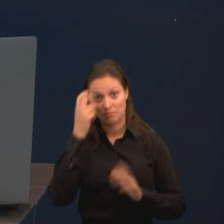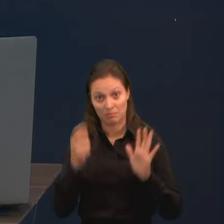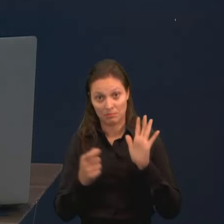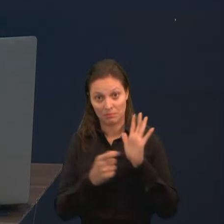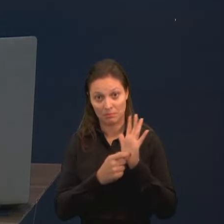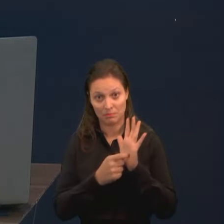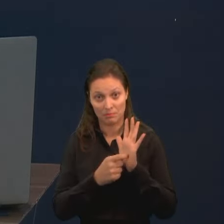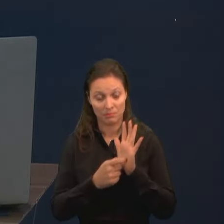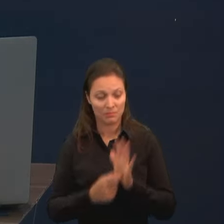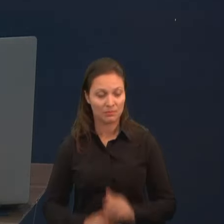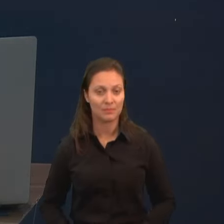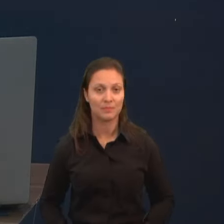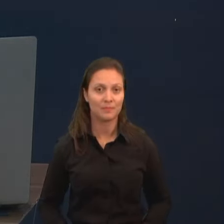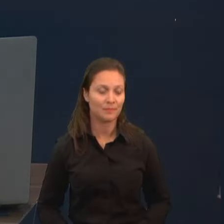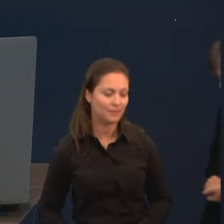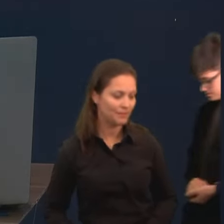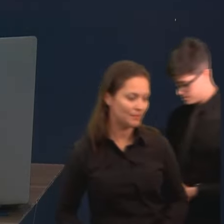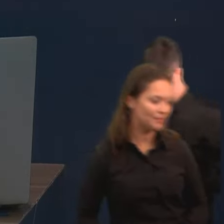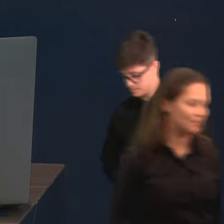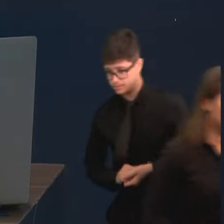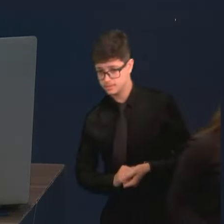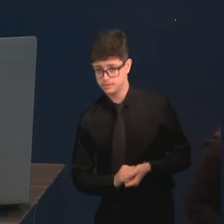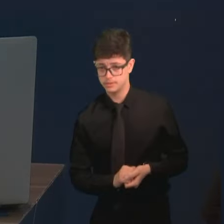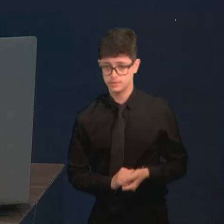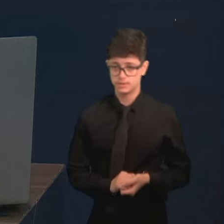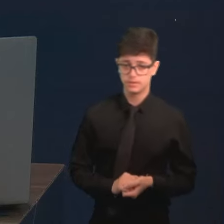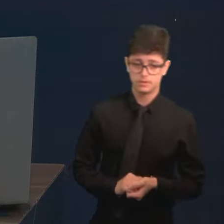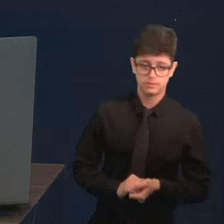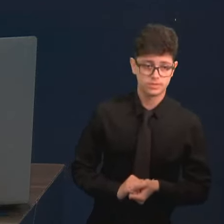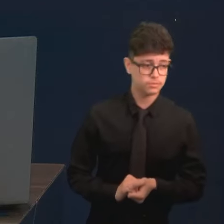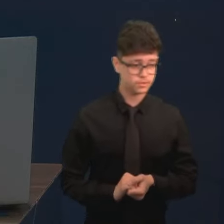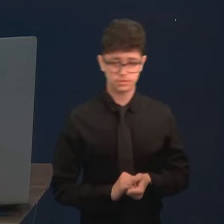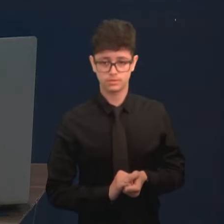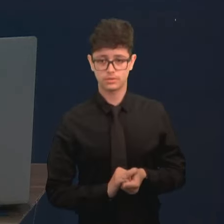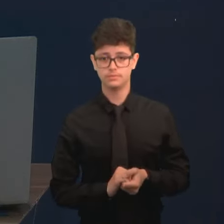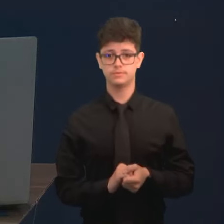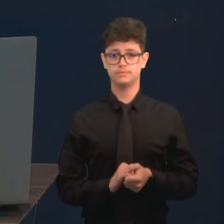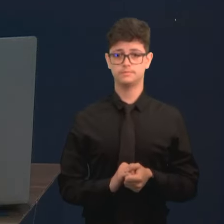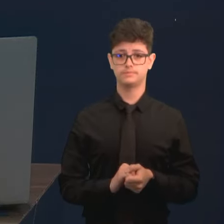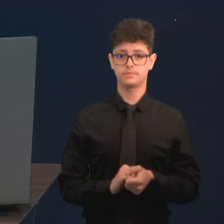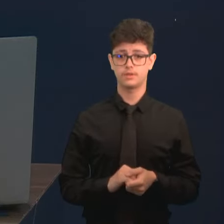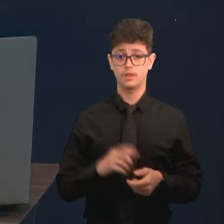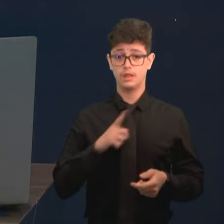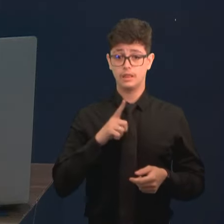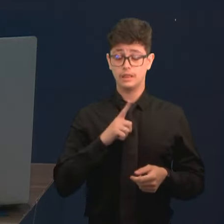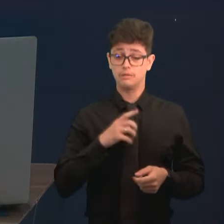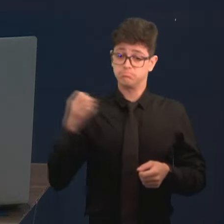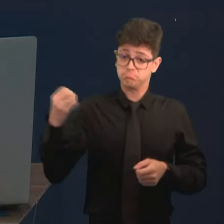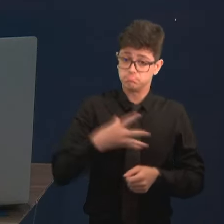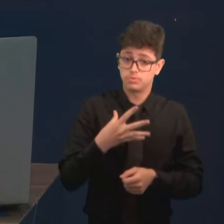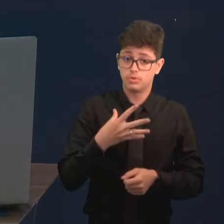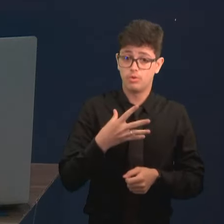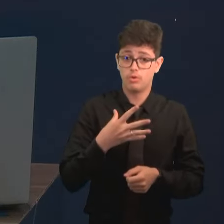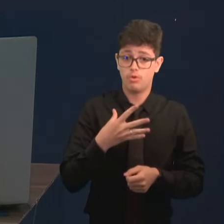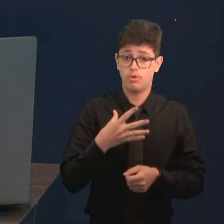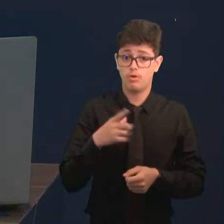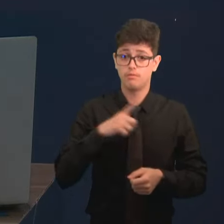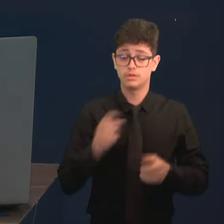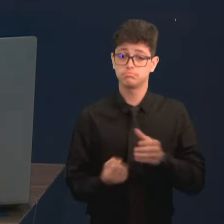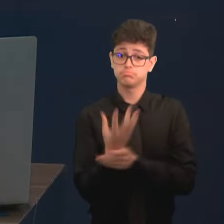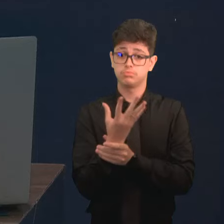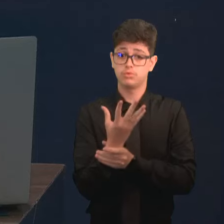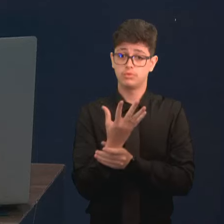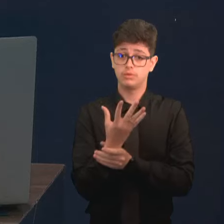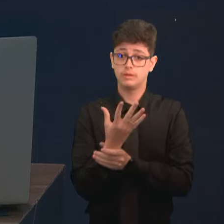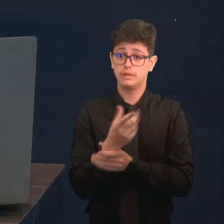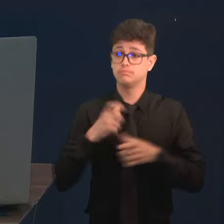la inteligencia artificial tiene que ver con el hecho de toda esa facilidad de los medios que se